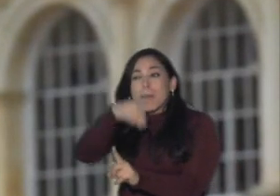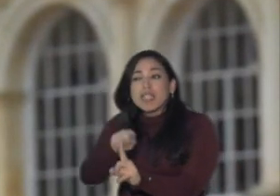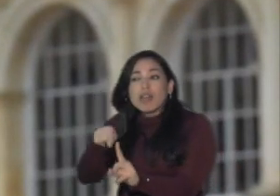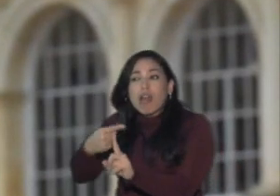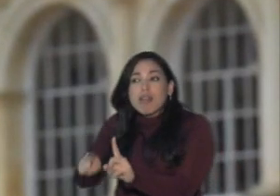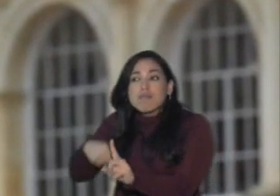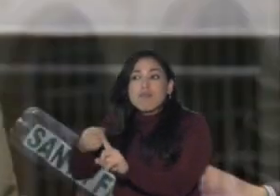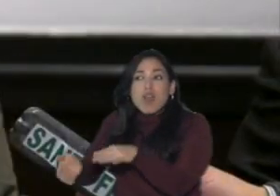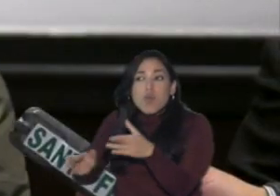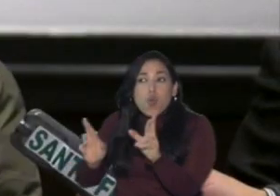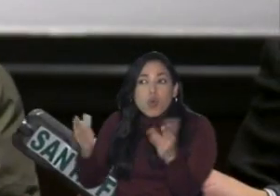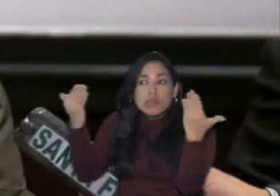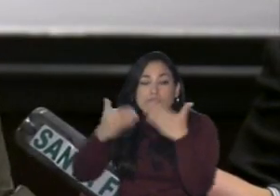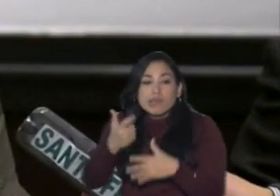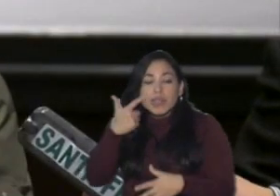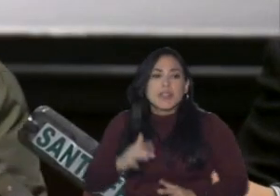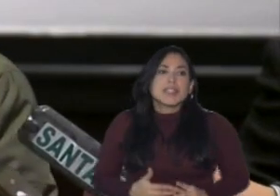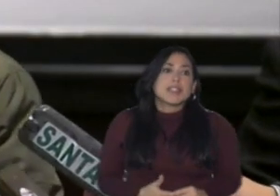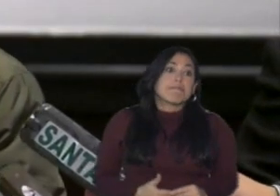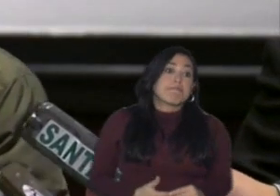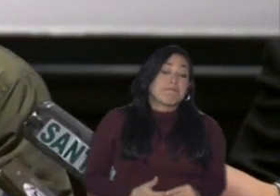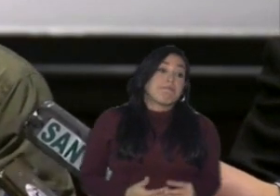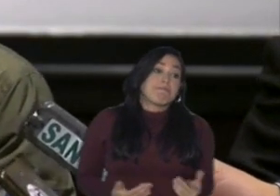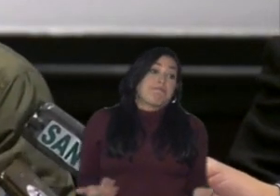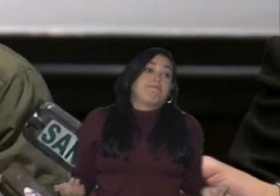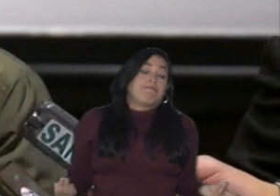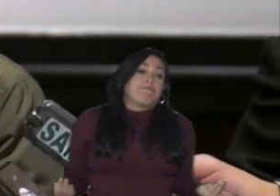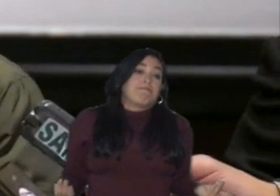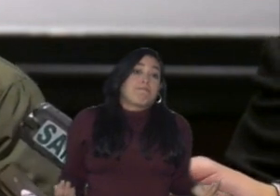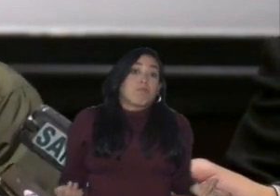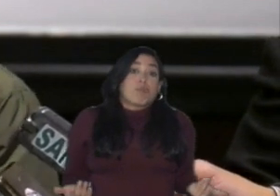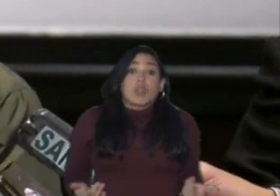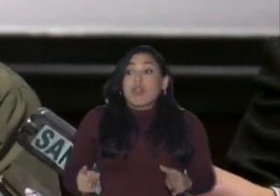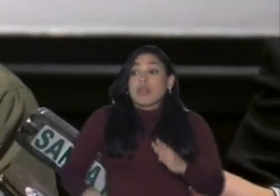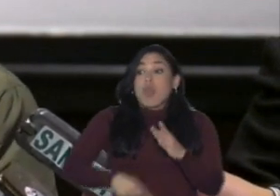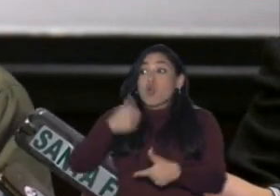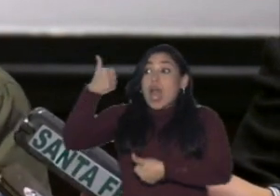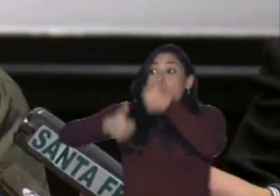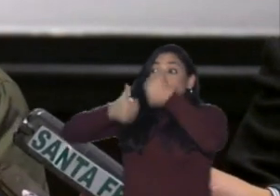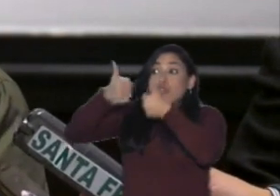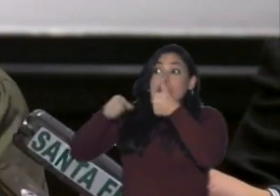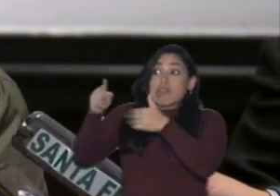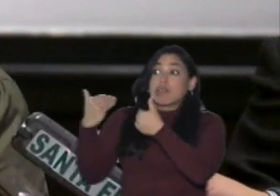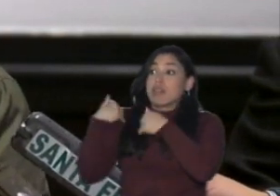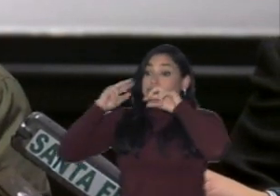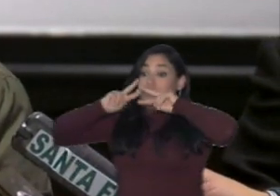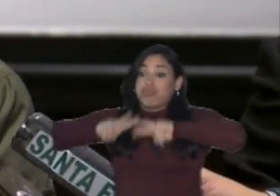Gustavo Petro. Pediría a todas las autoridades